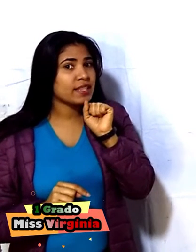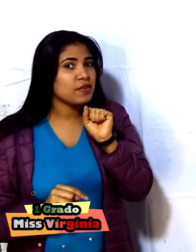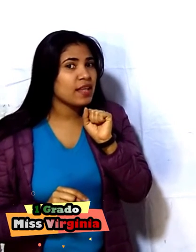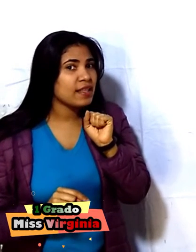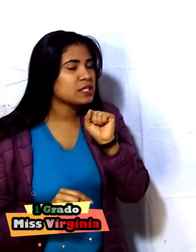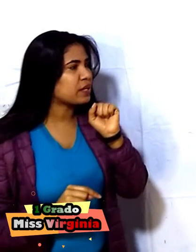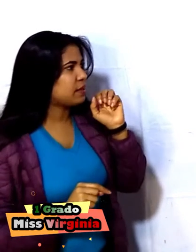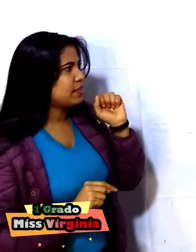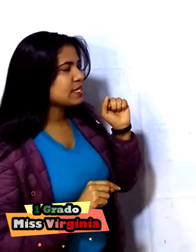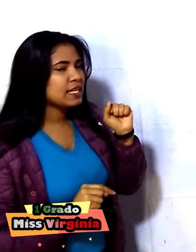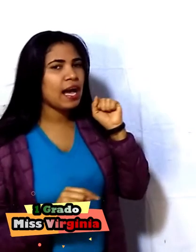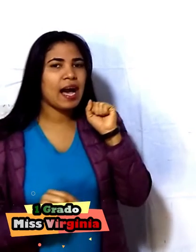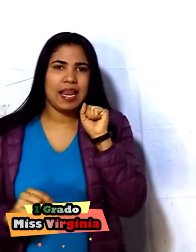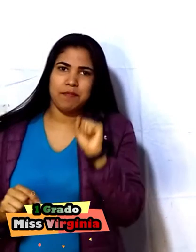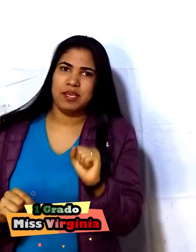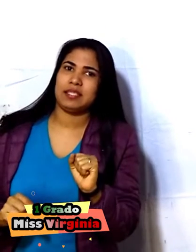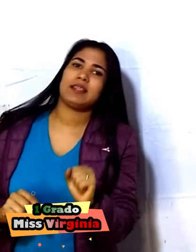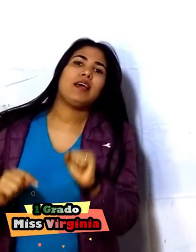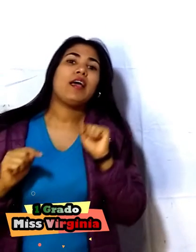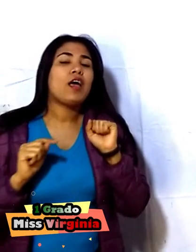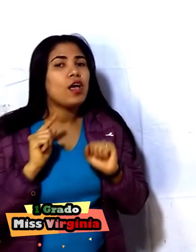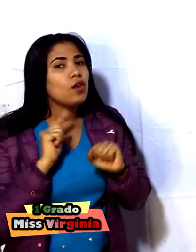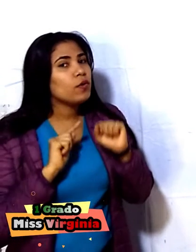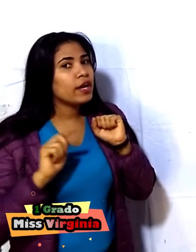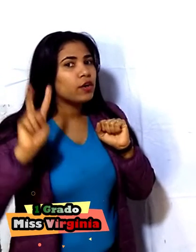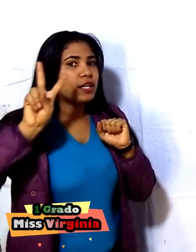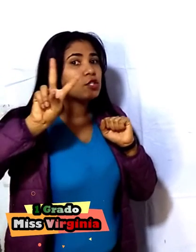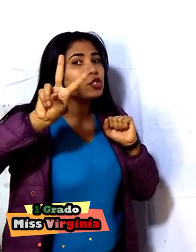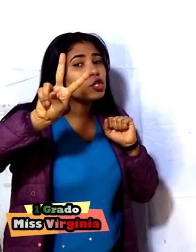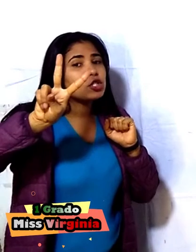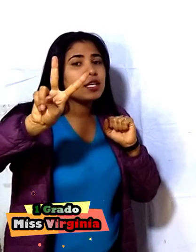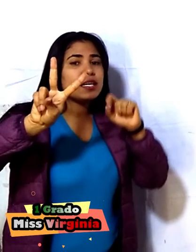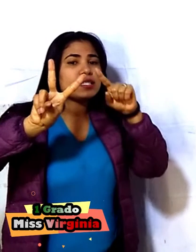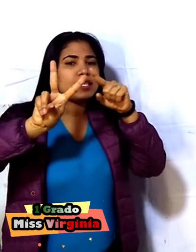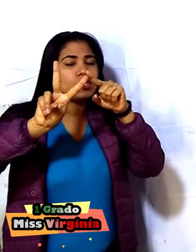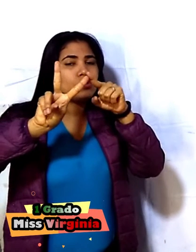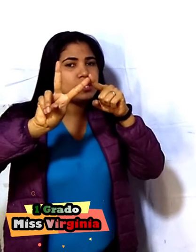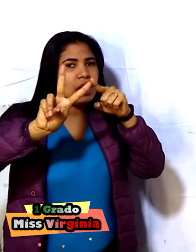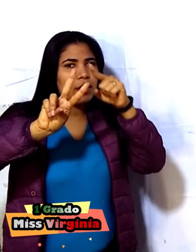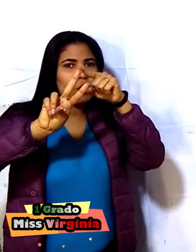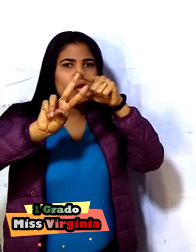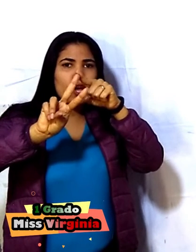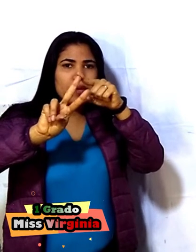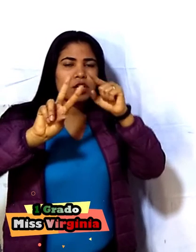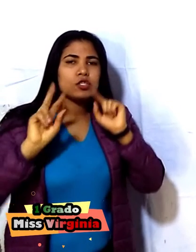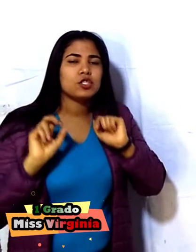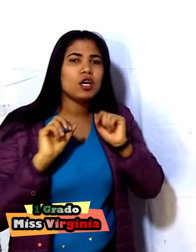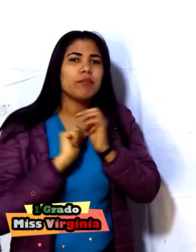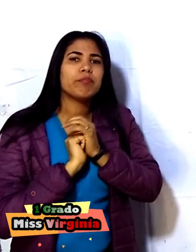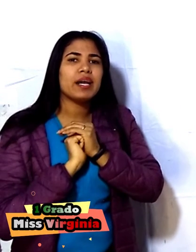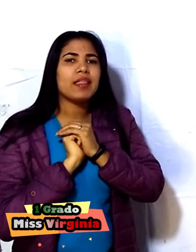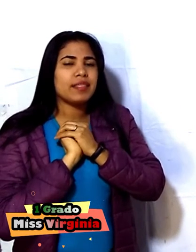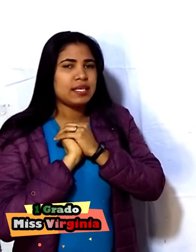hacemos las actividades para mandárselo a la Miss. Luego, estos 2 días, que son sábado y domingo,